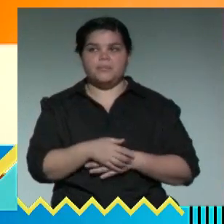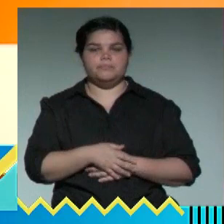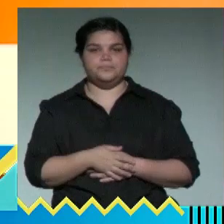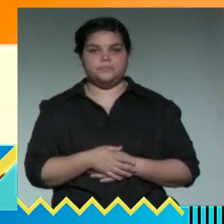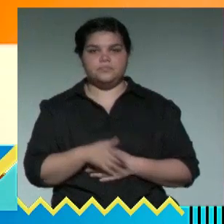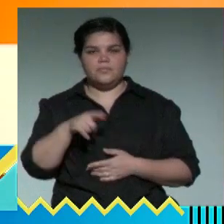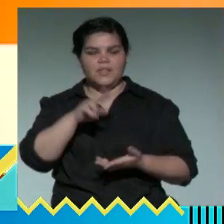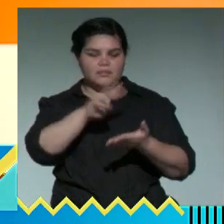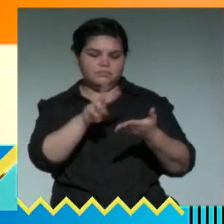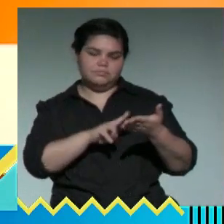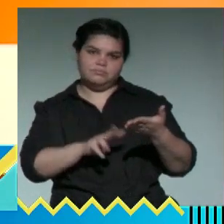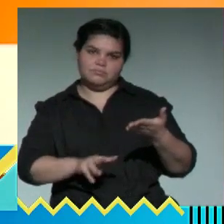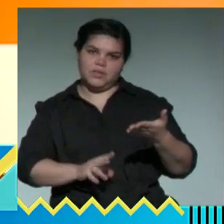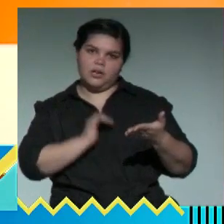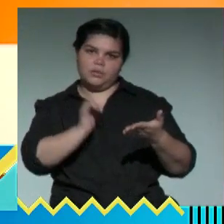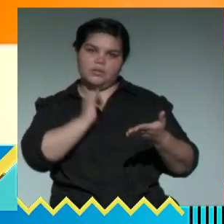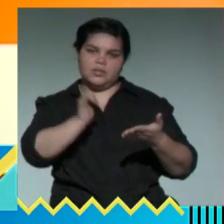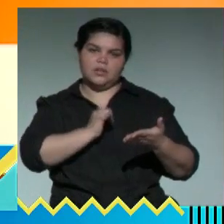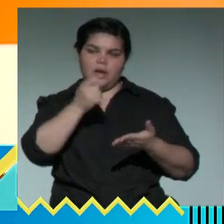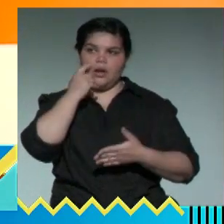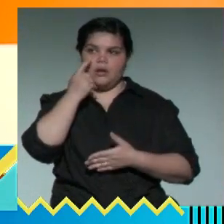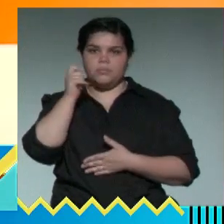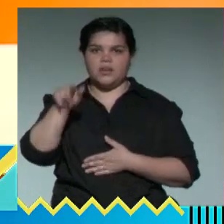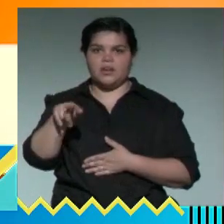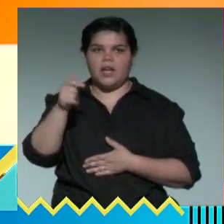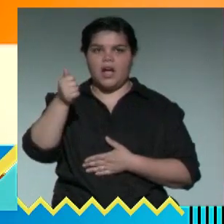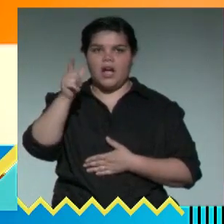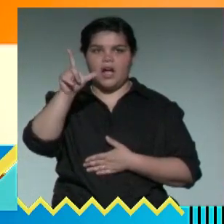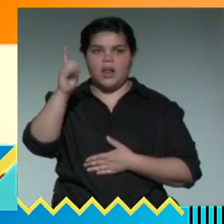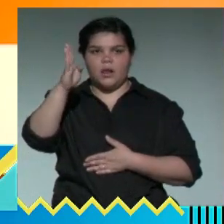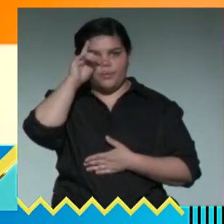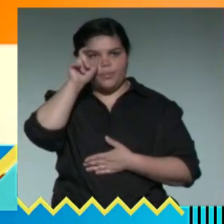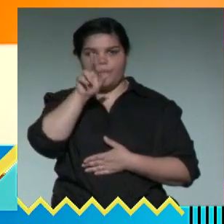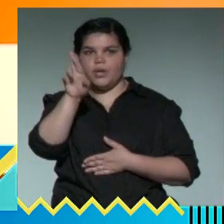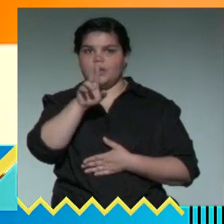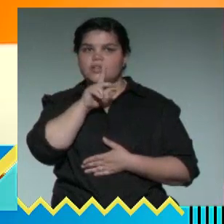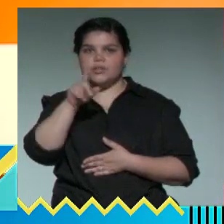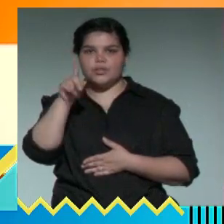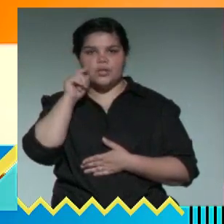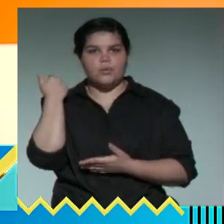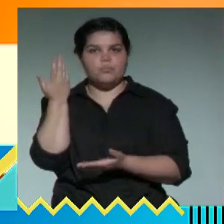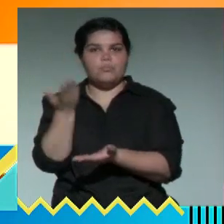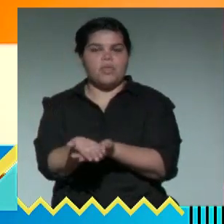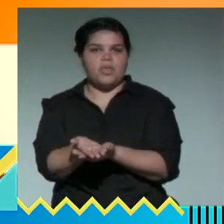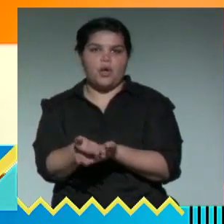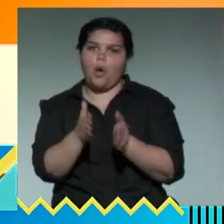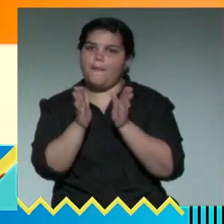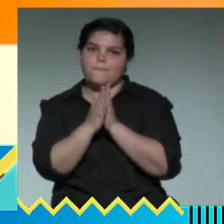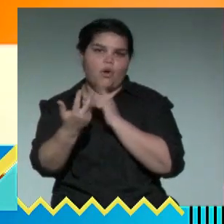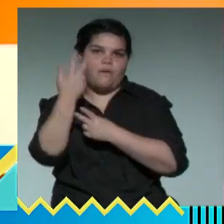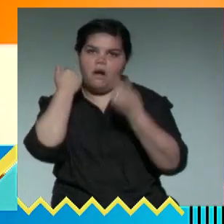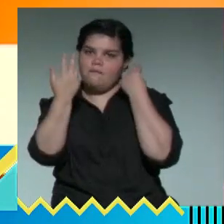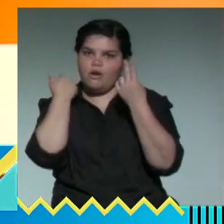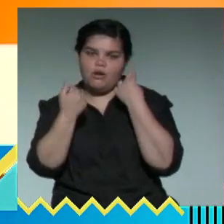que a Charlie Alberti le pidieron que se corte el pelo para poder integrar claro. la banda. O sea, cuando se juntaron la primera vez le dijeron,